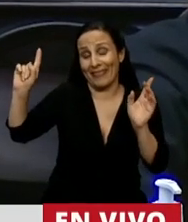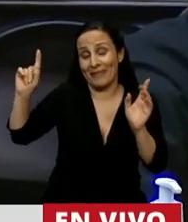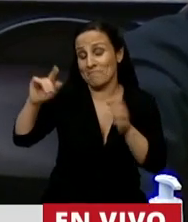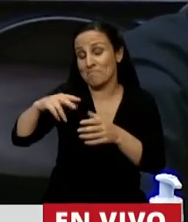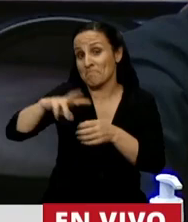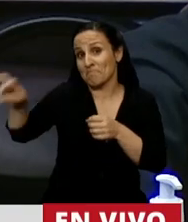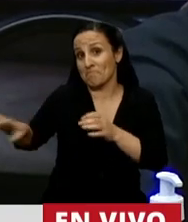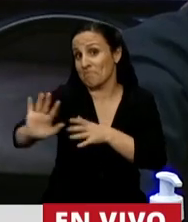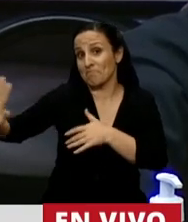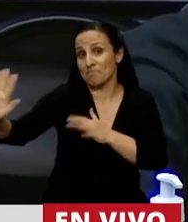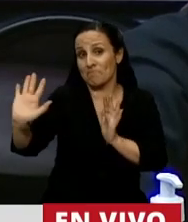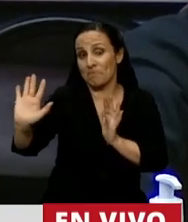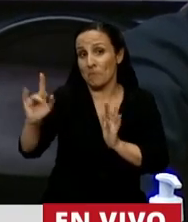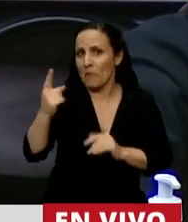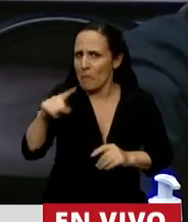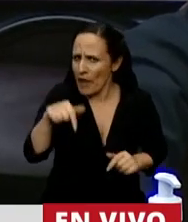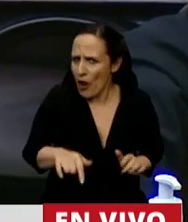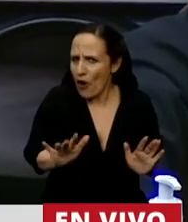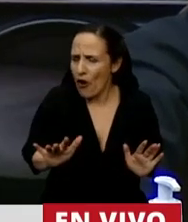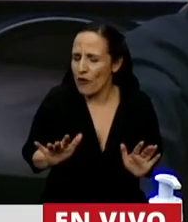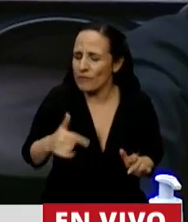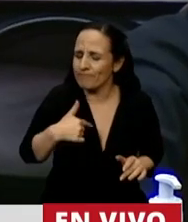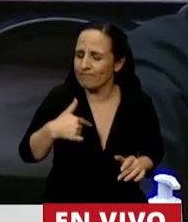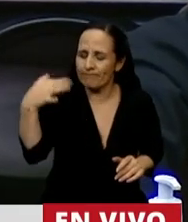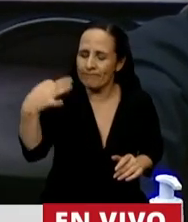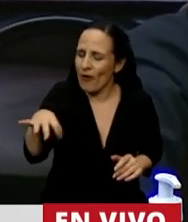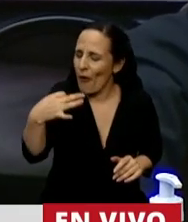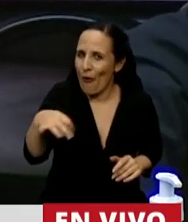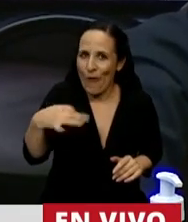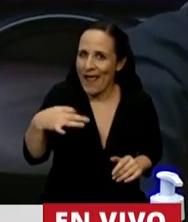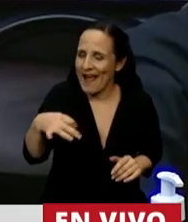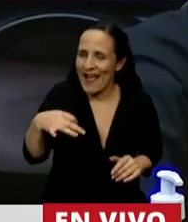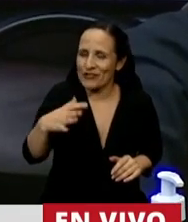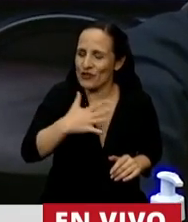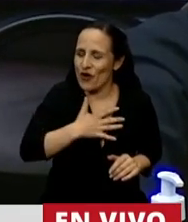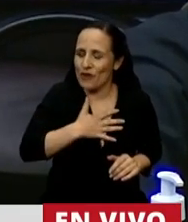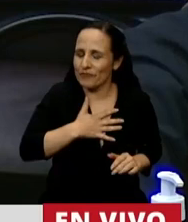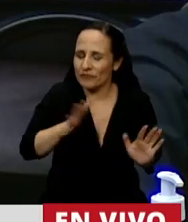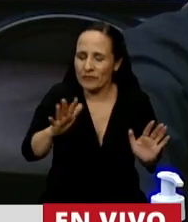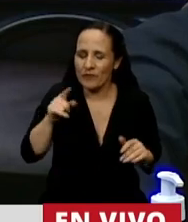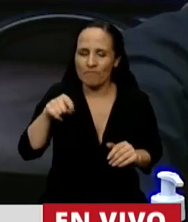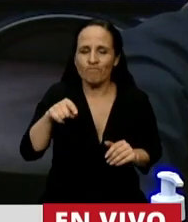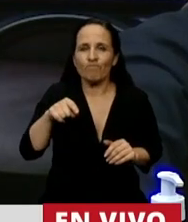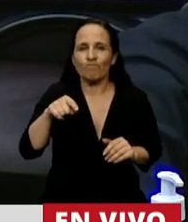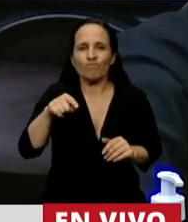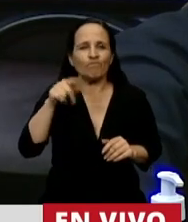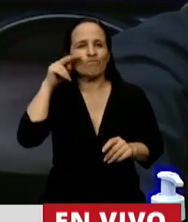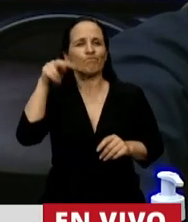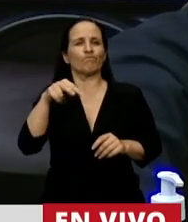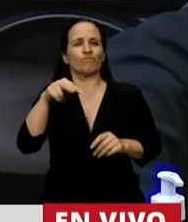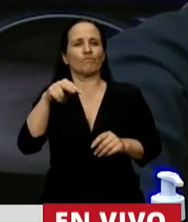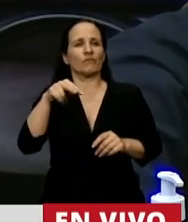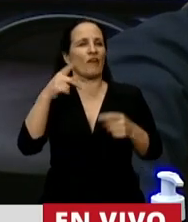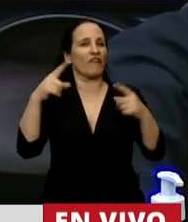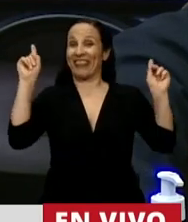la obligación de tener una mirada totalmente distinta, de tener la posibilidad como